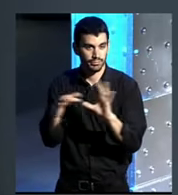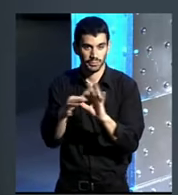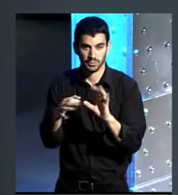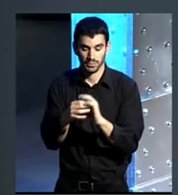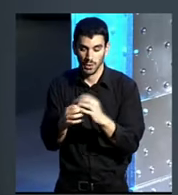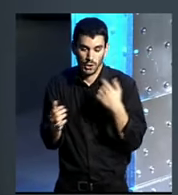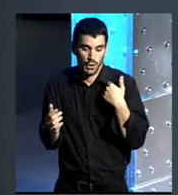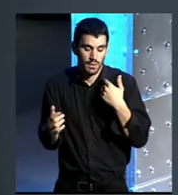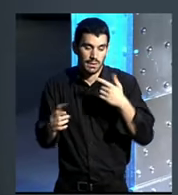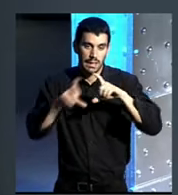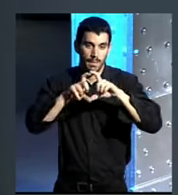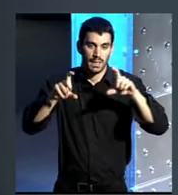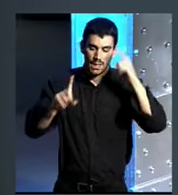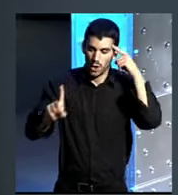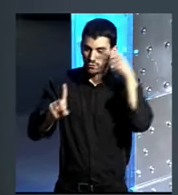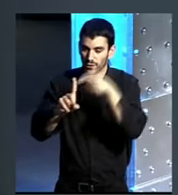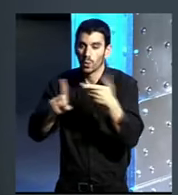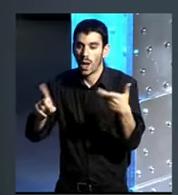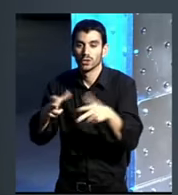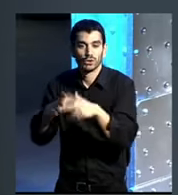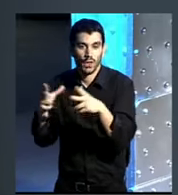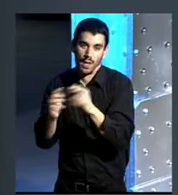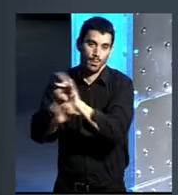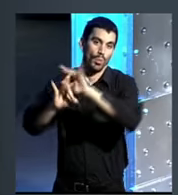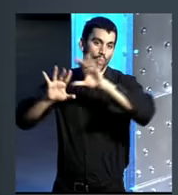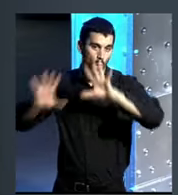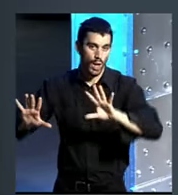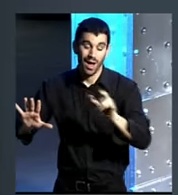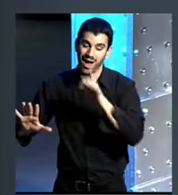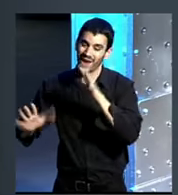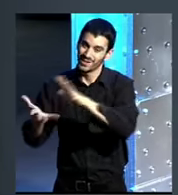era social tanto como económico.